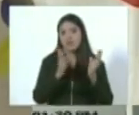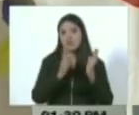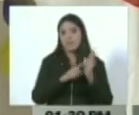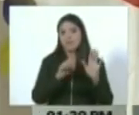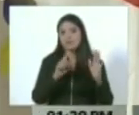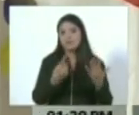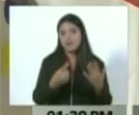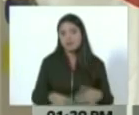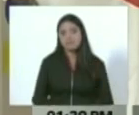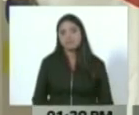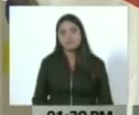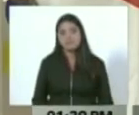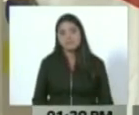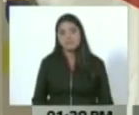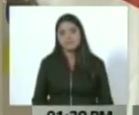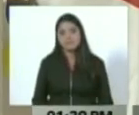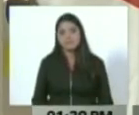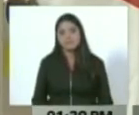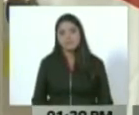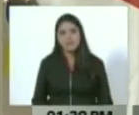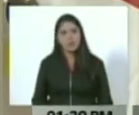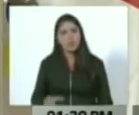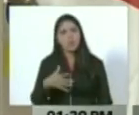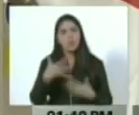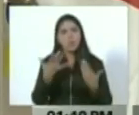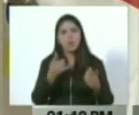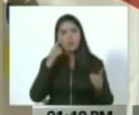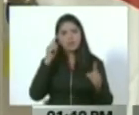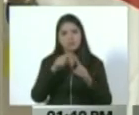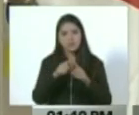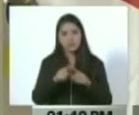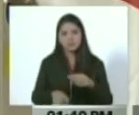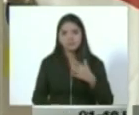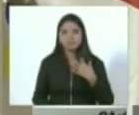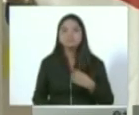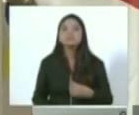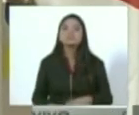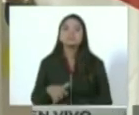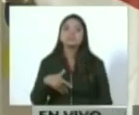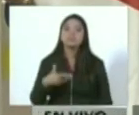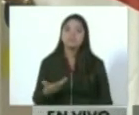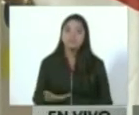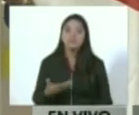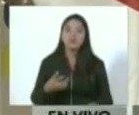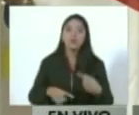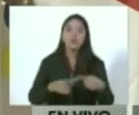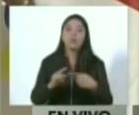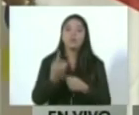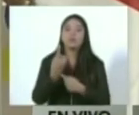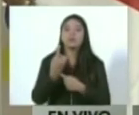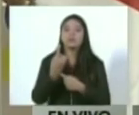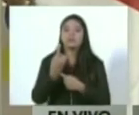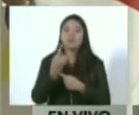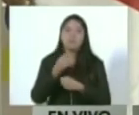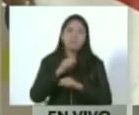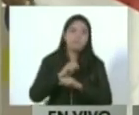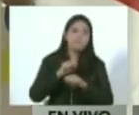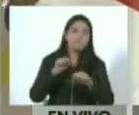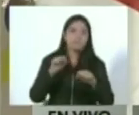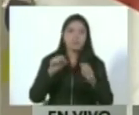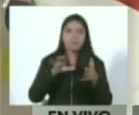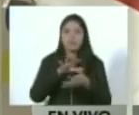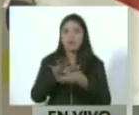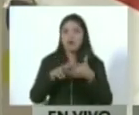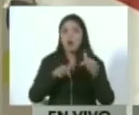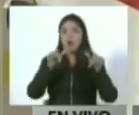2016, con la finalidad de causar un hecho de conmoción